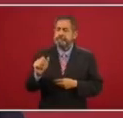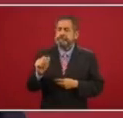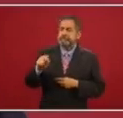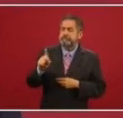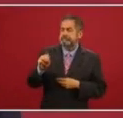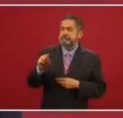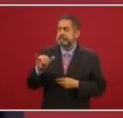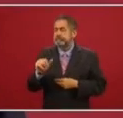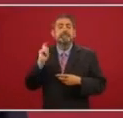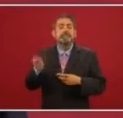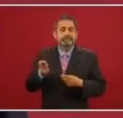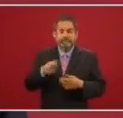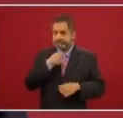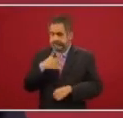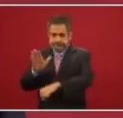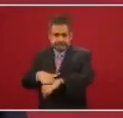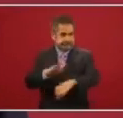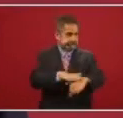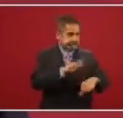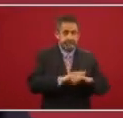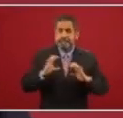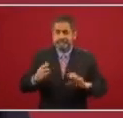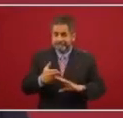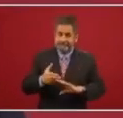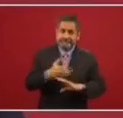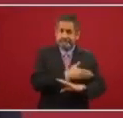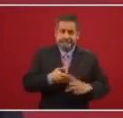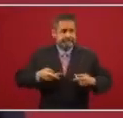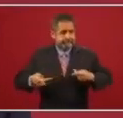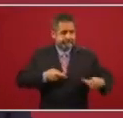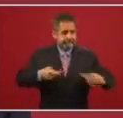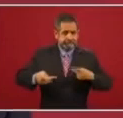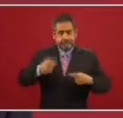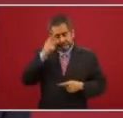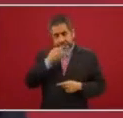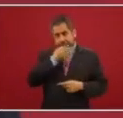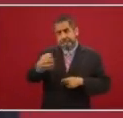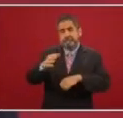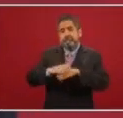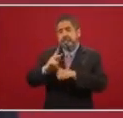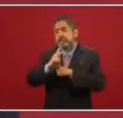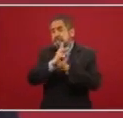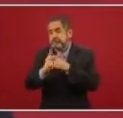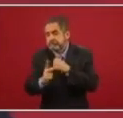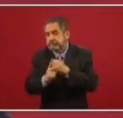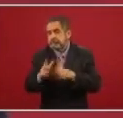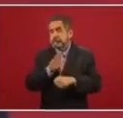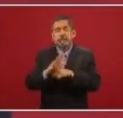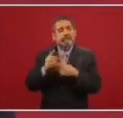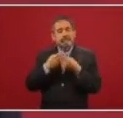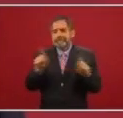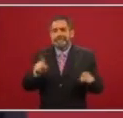es un llamado a seguir preparándonos es un llamado para los países y voy a ser muy insistente en esto que a